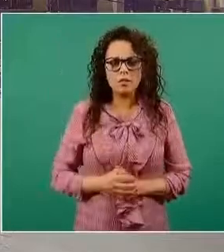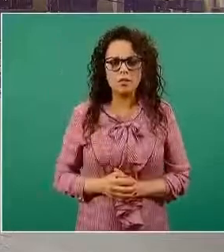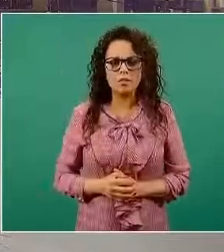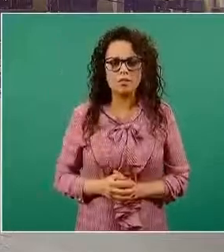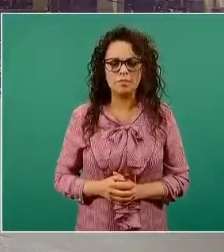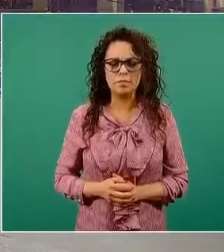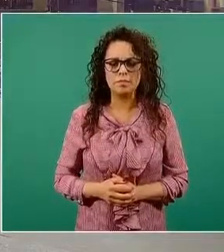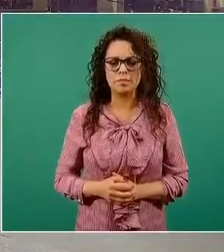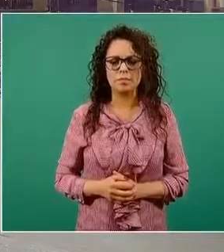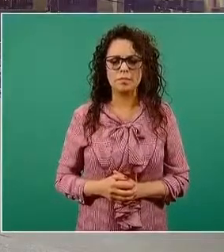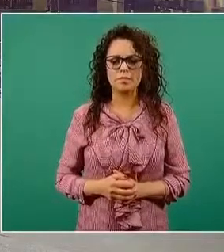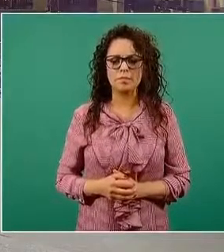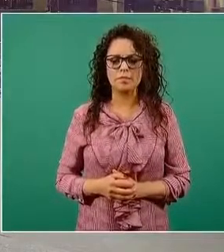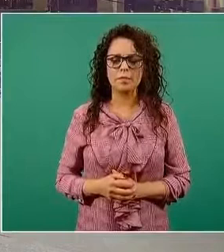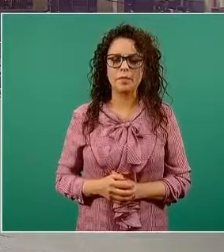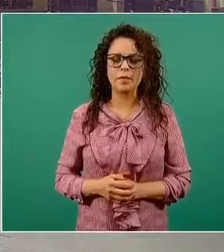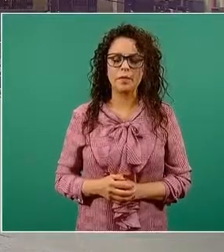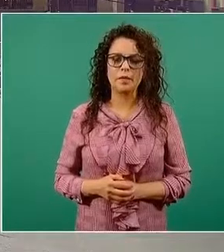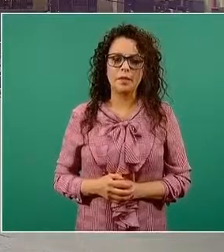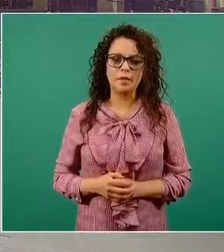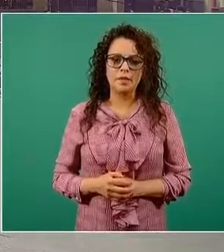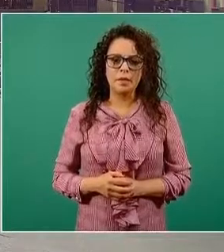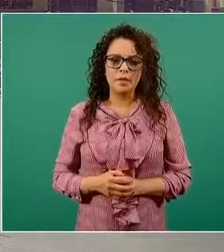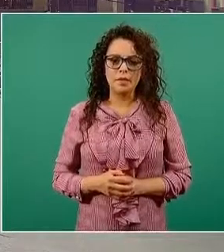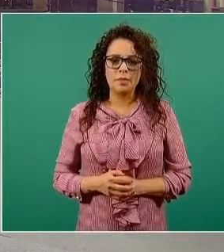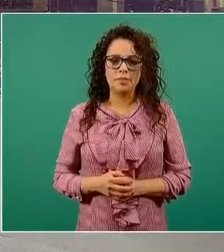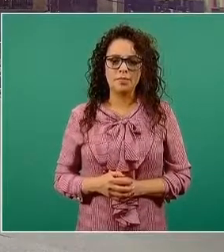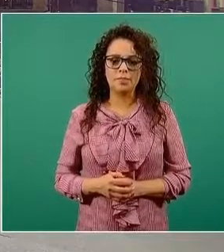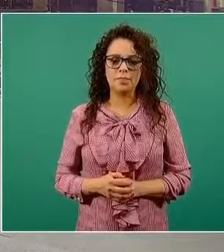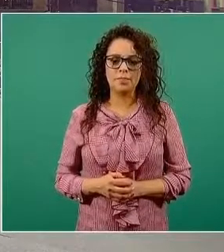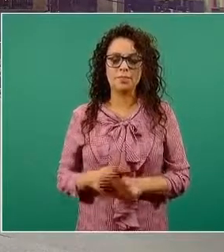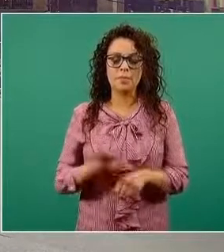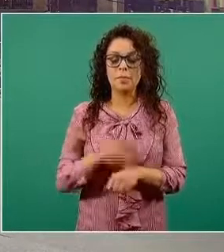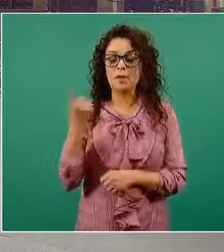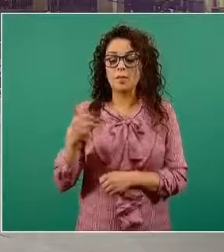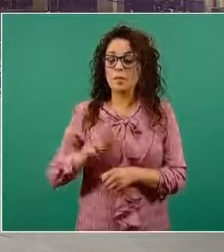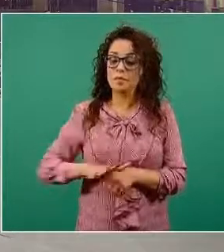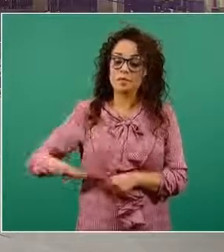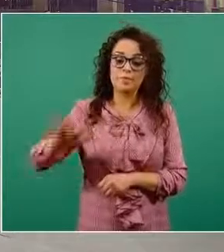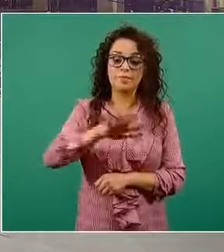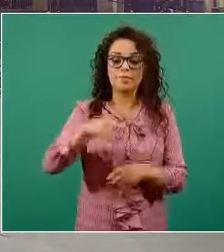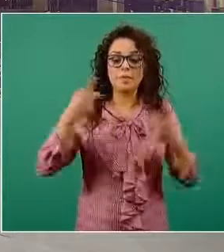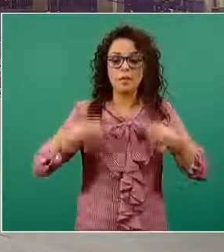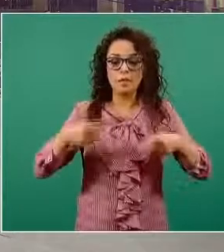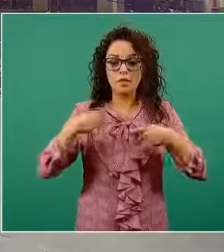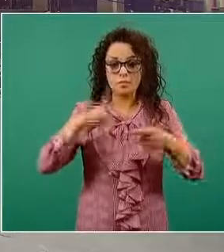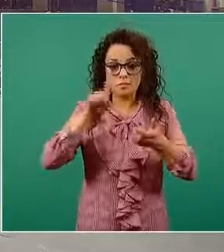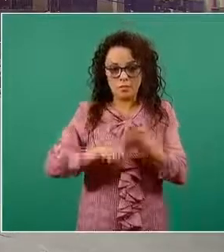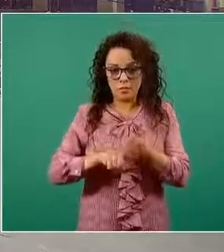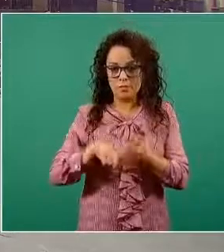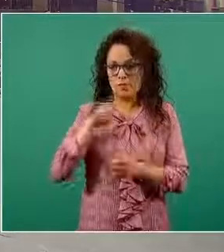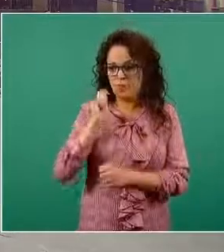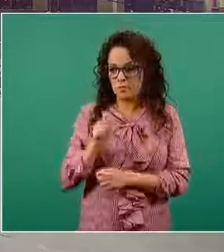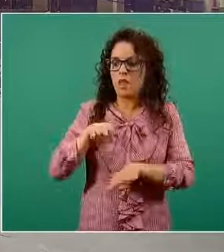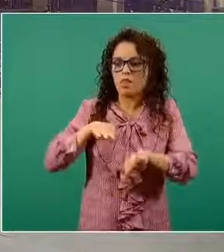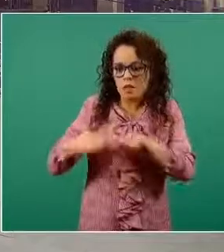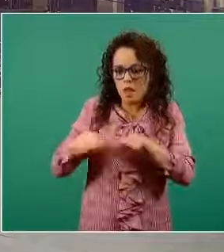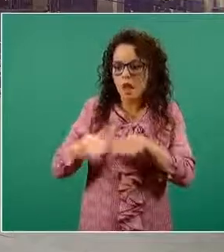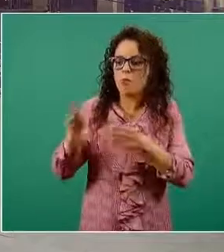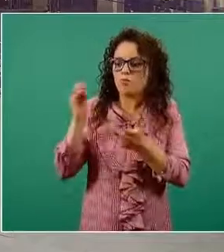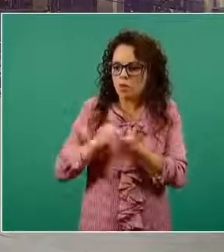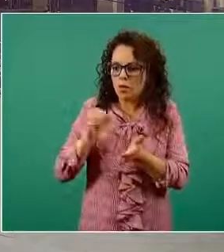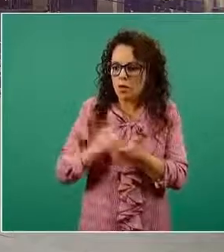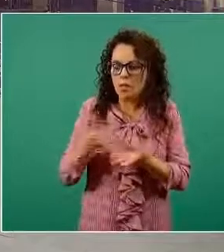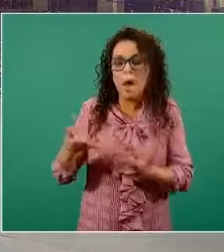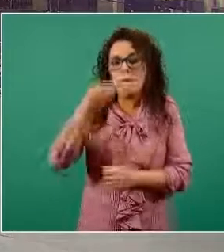de Trabajadores al Servicio de los Poderes del Estado, puesto que el resto de la población económicamente activa, pues sí hemos tenido que